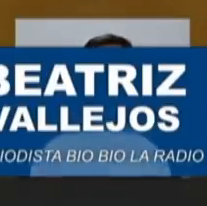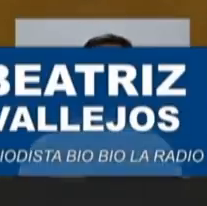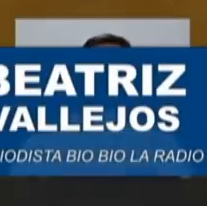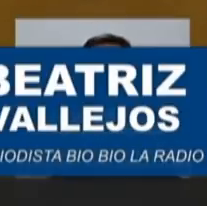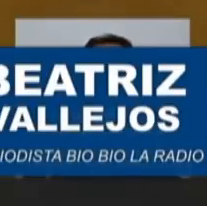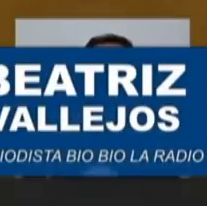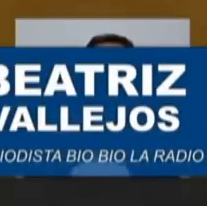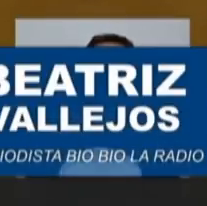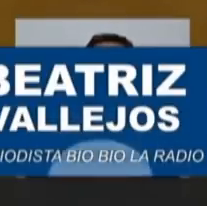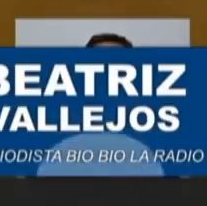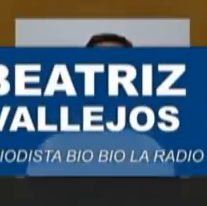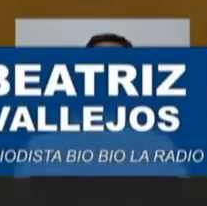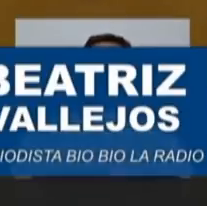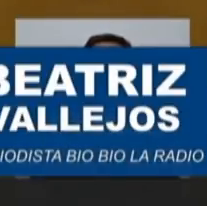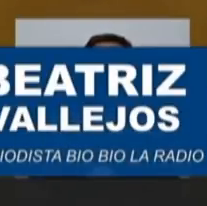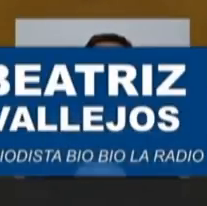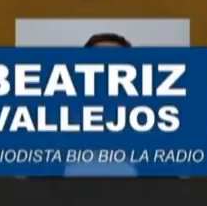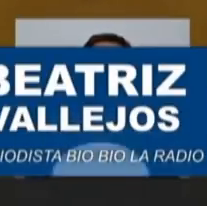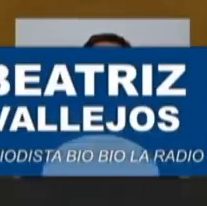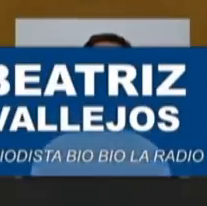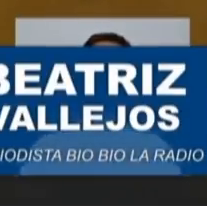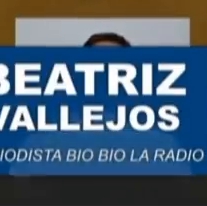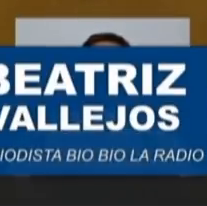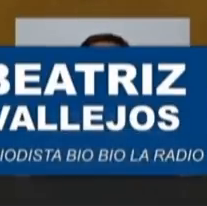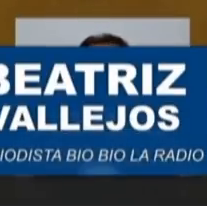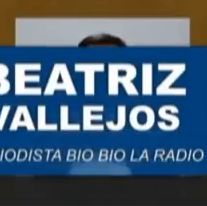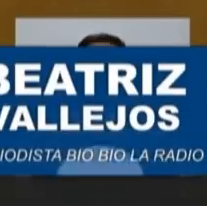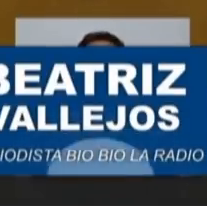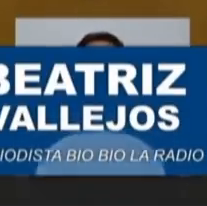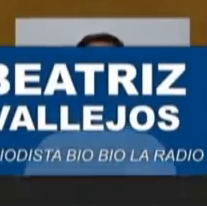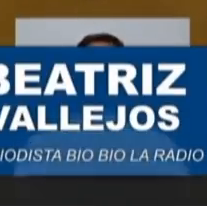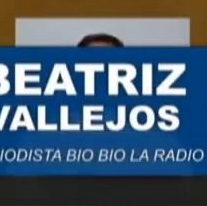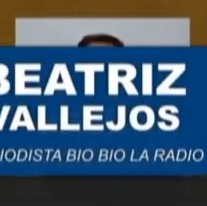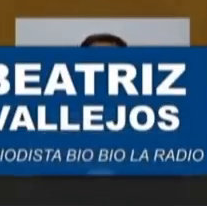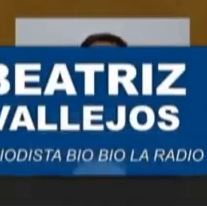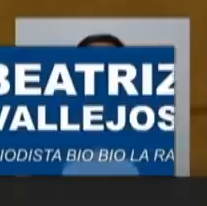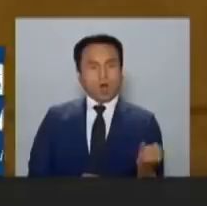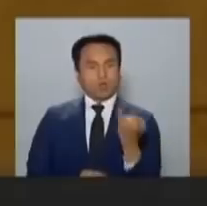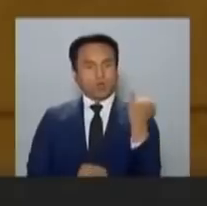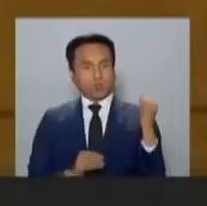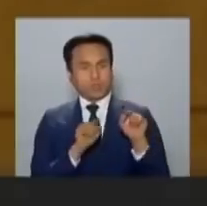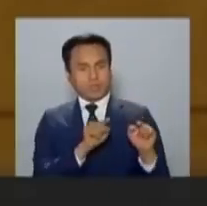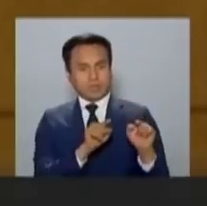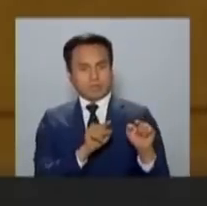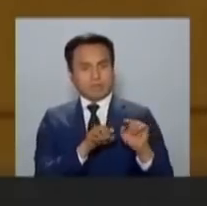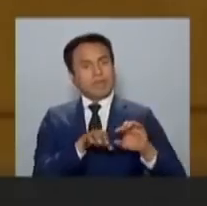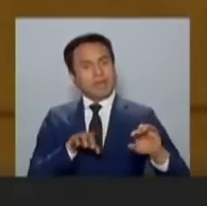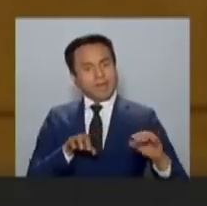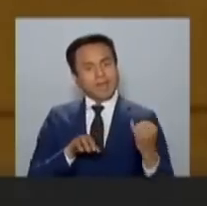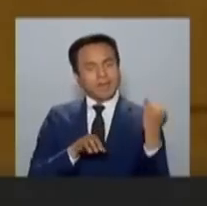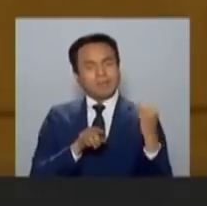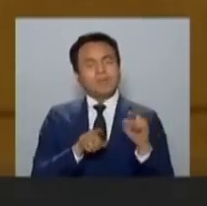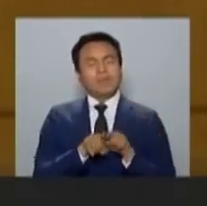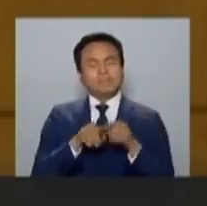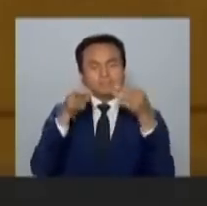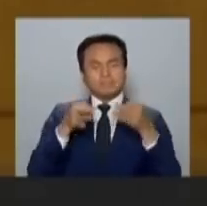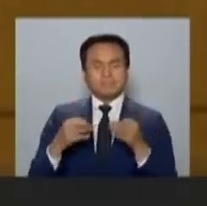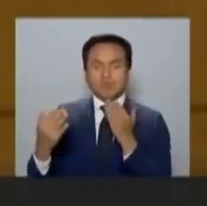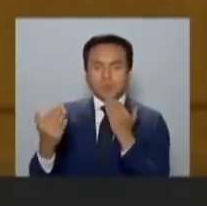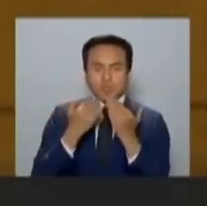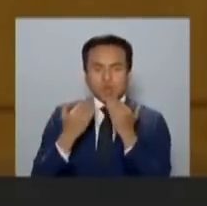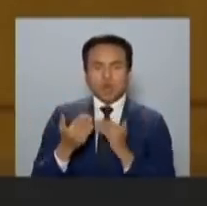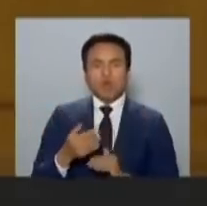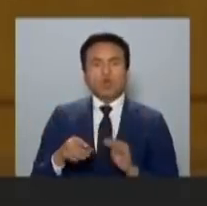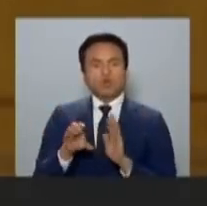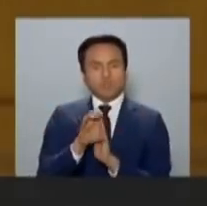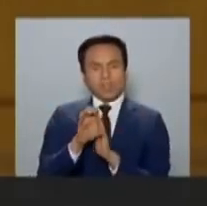debería impulsar el próximo Ministerio del Medio Ambiente. El desafío del gobierno en este momento es que se apruebe cuanto antes el